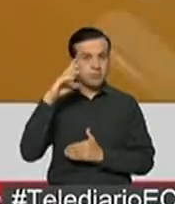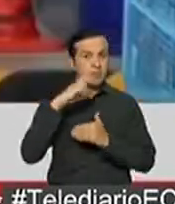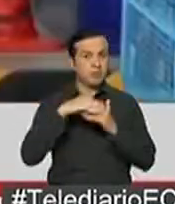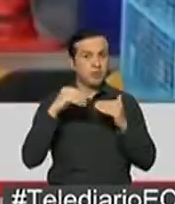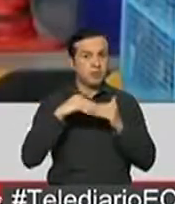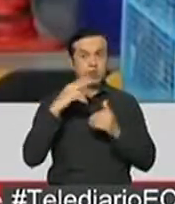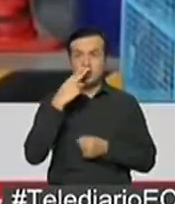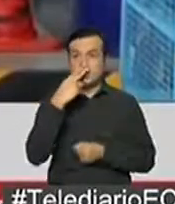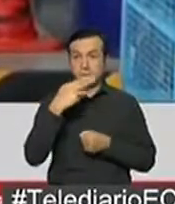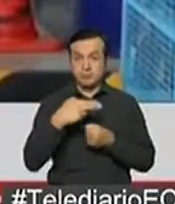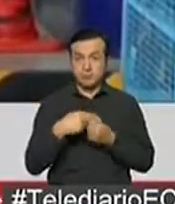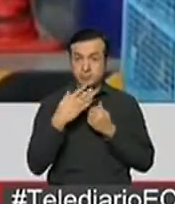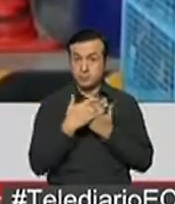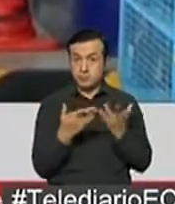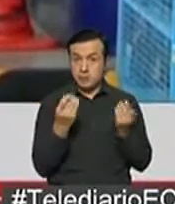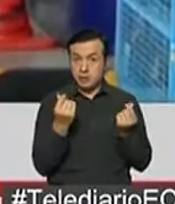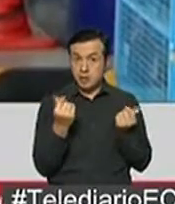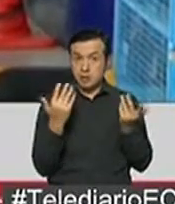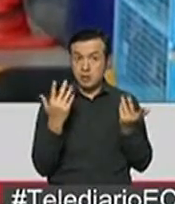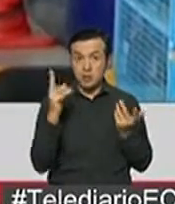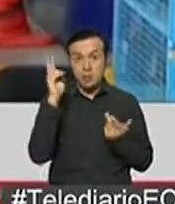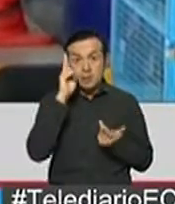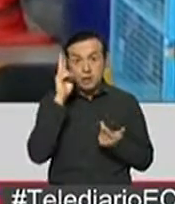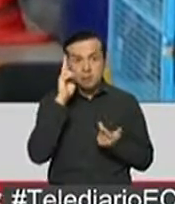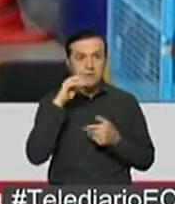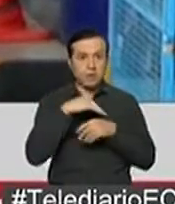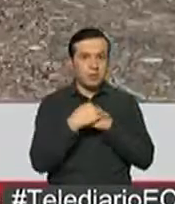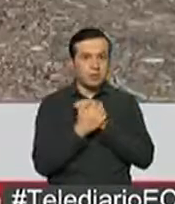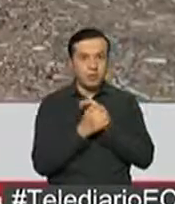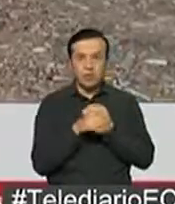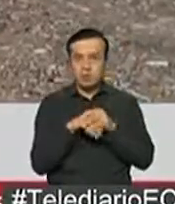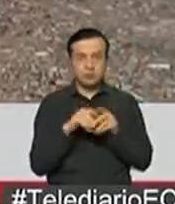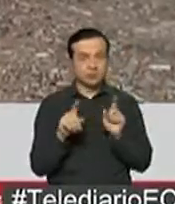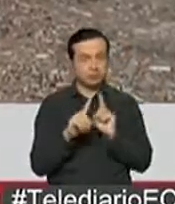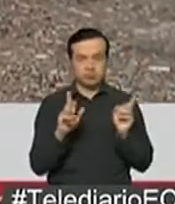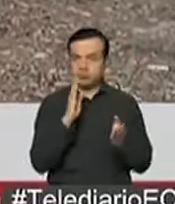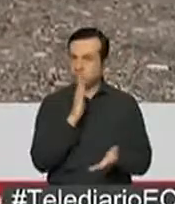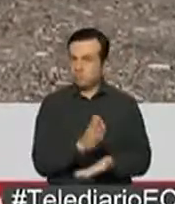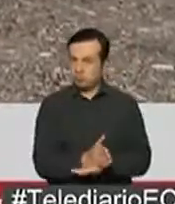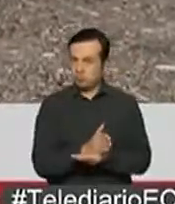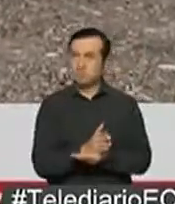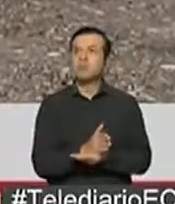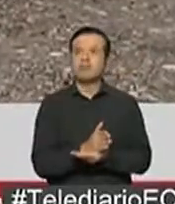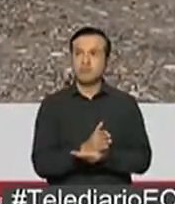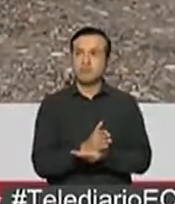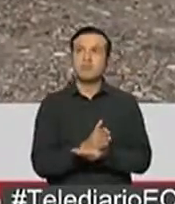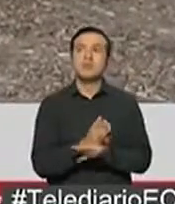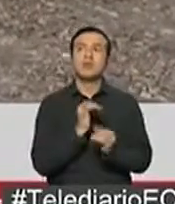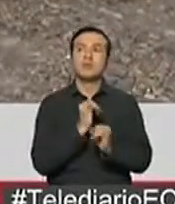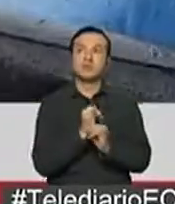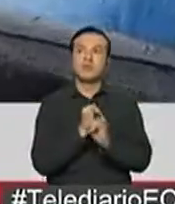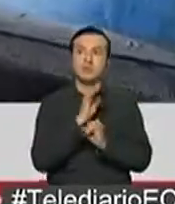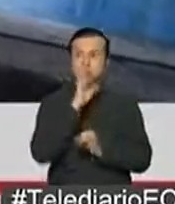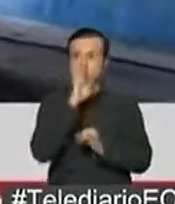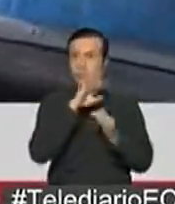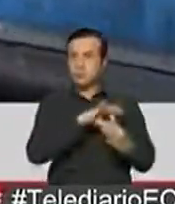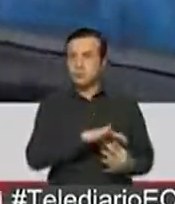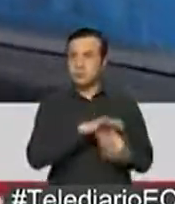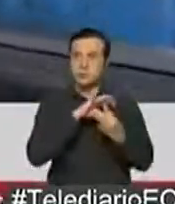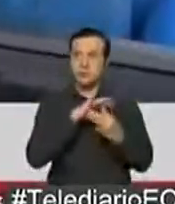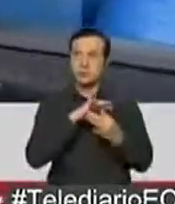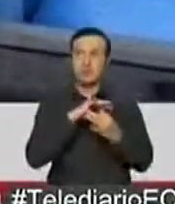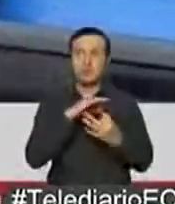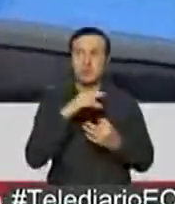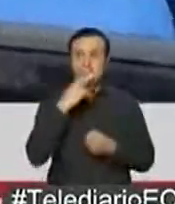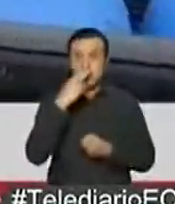para evitar que esos recursos sean aprovechados ilícitamente por terceros las instituciones gubernamentales trabajan de manera articulada para combatir el contrabando